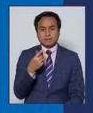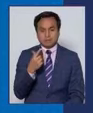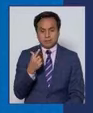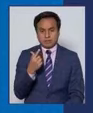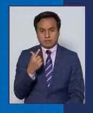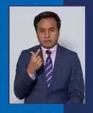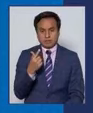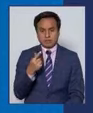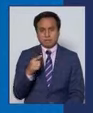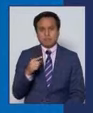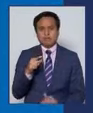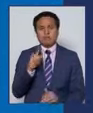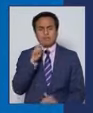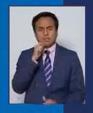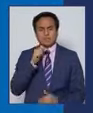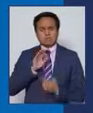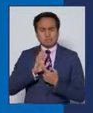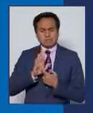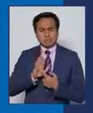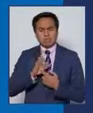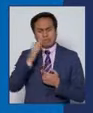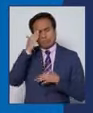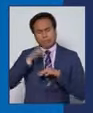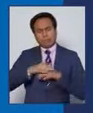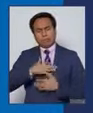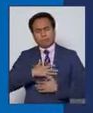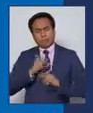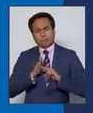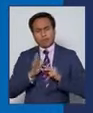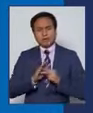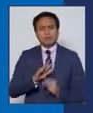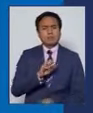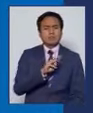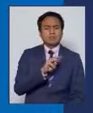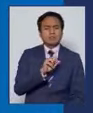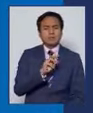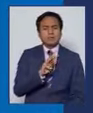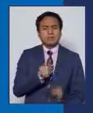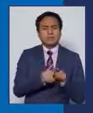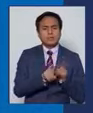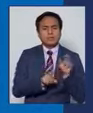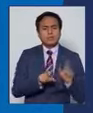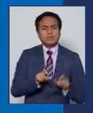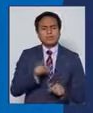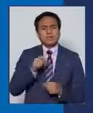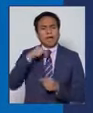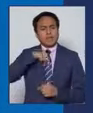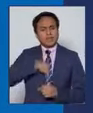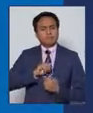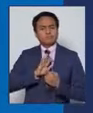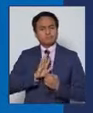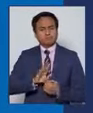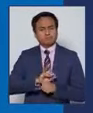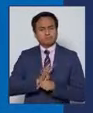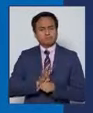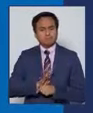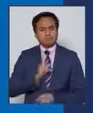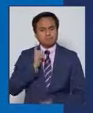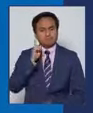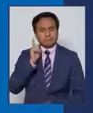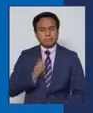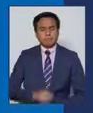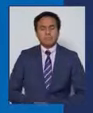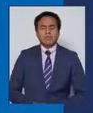4.437 son con síntomas y 393 casos asintomáticos. Como hemos informado en los